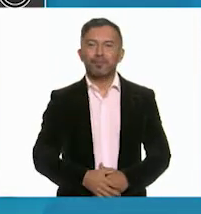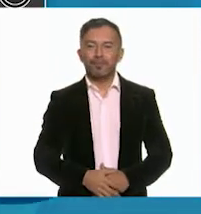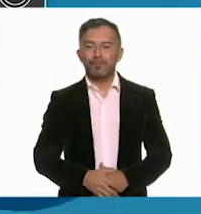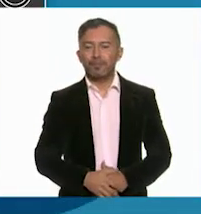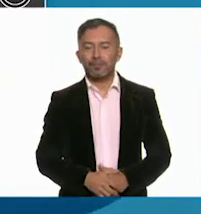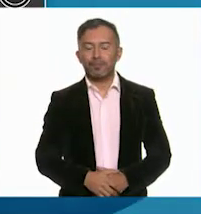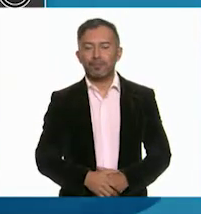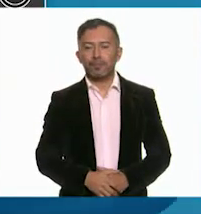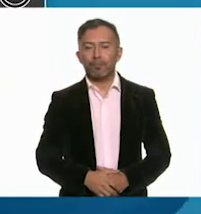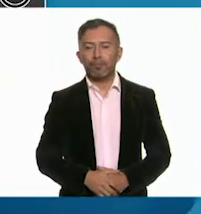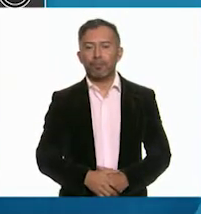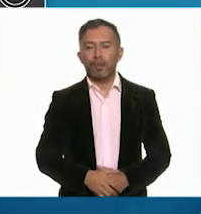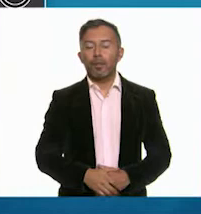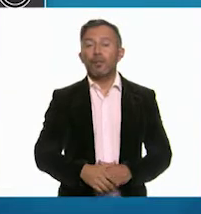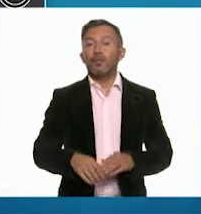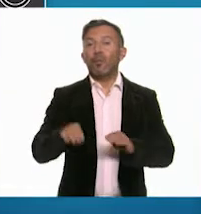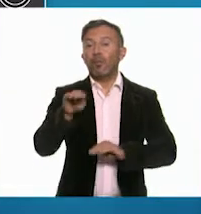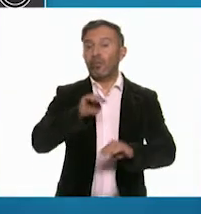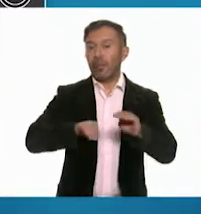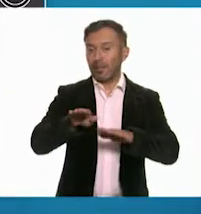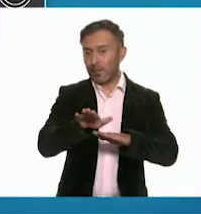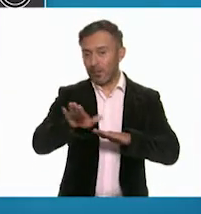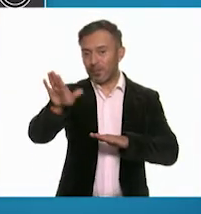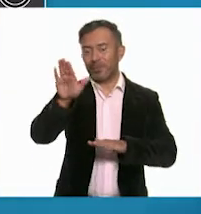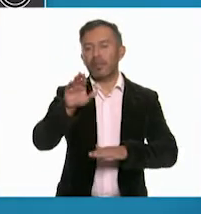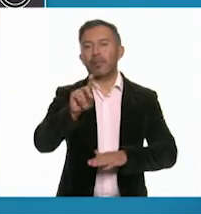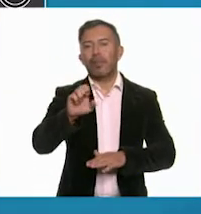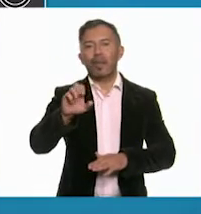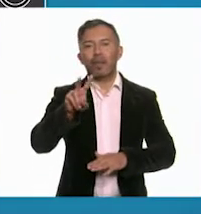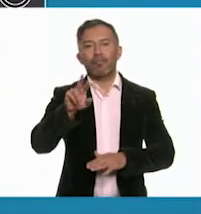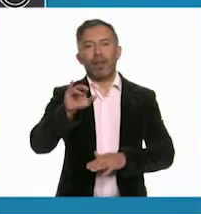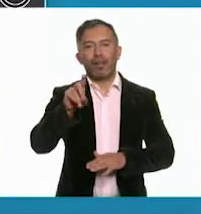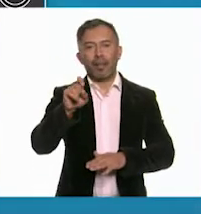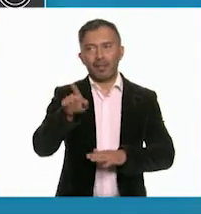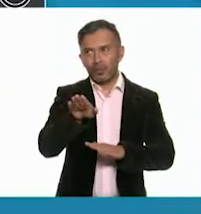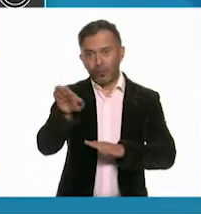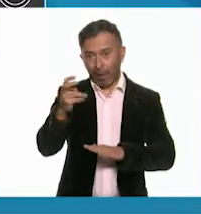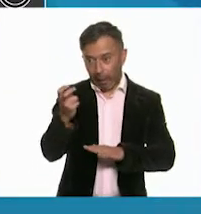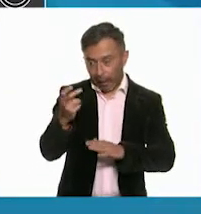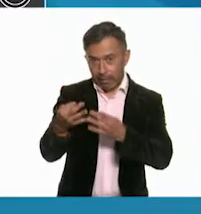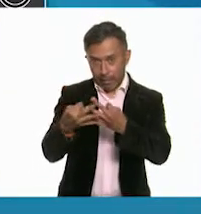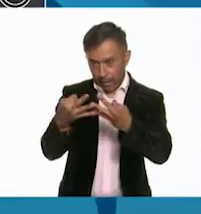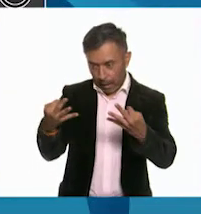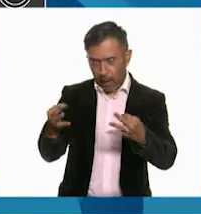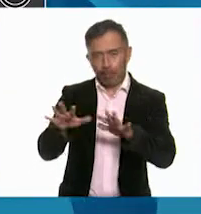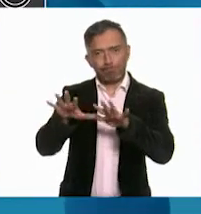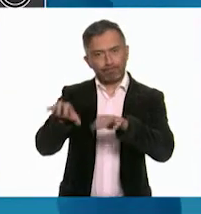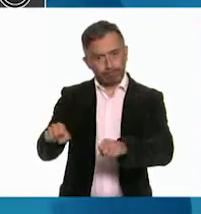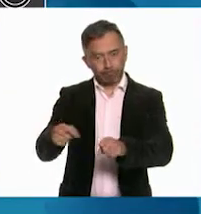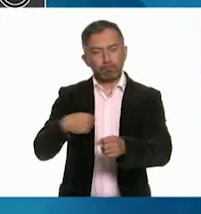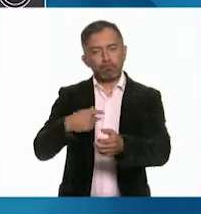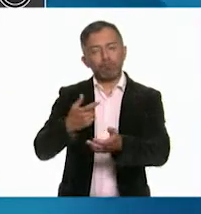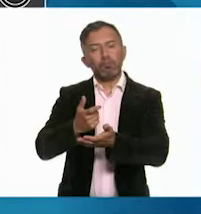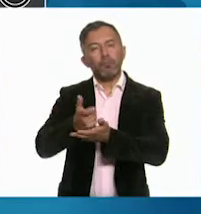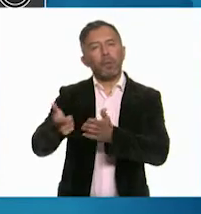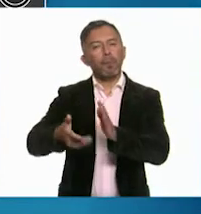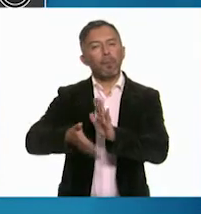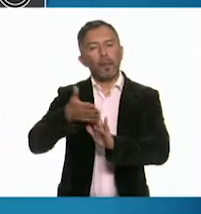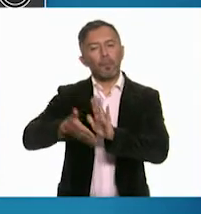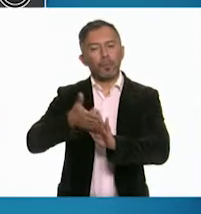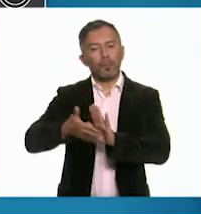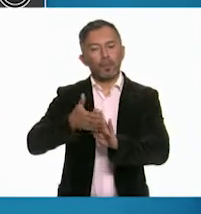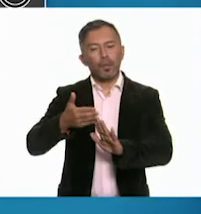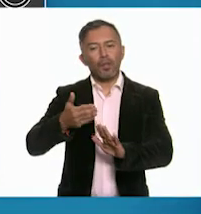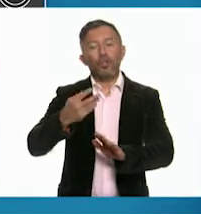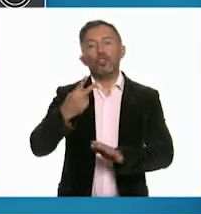Escogido el terreno en la cuesta llamada entonces de Valdés, se inició la construcción de la alhóndiga el 2 de enero del año